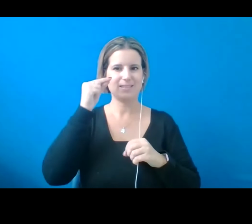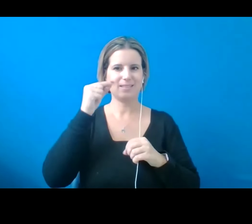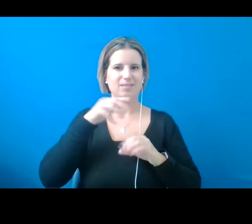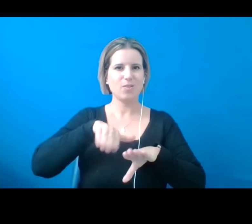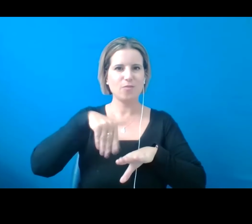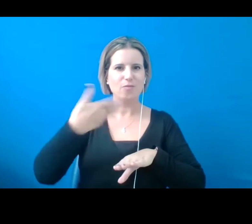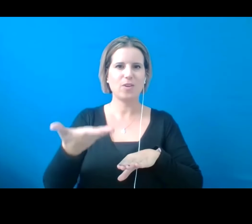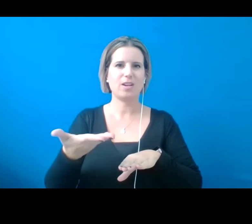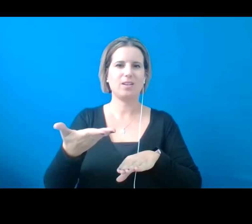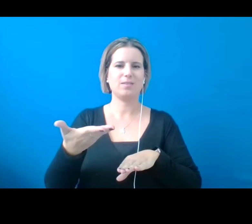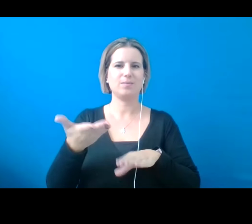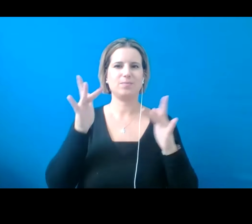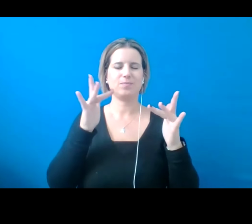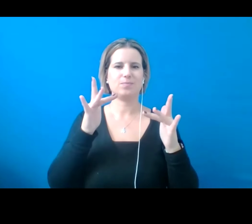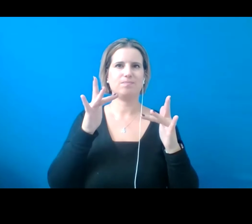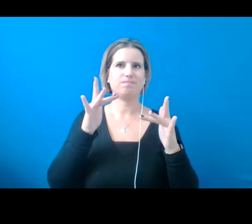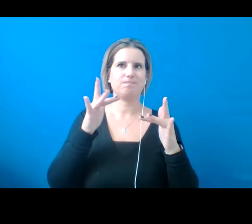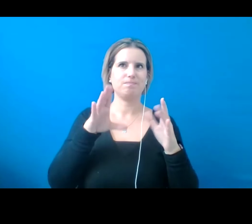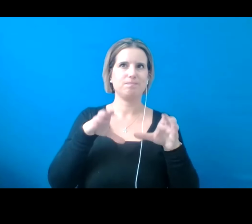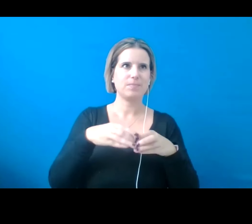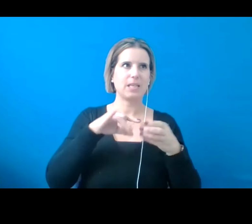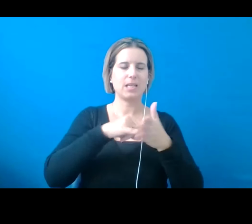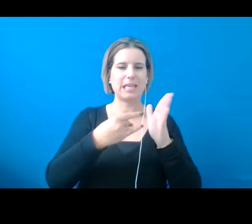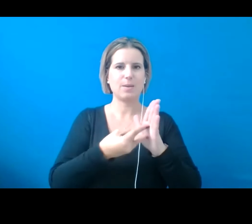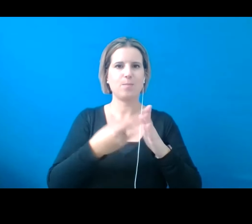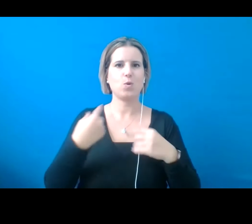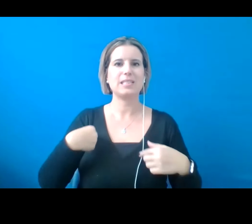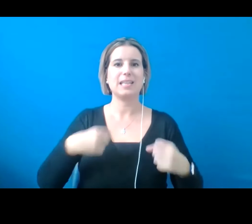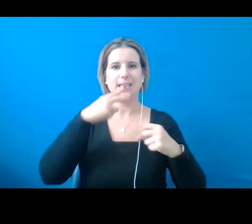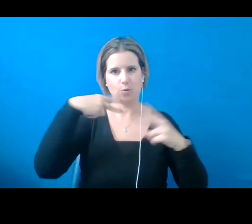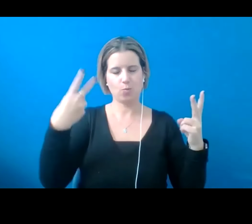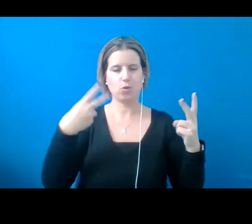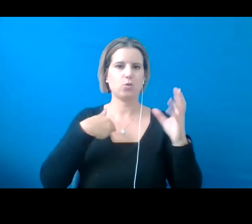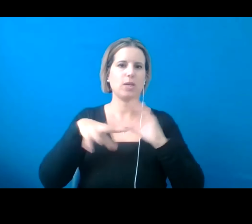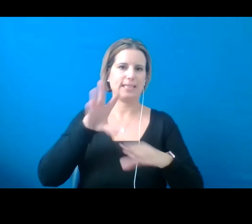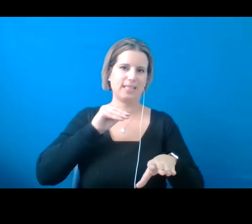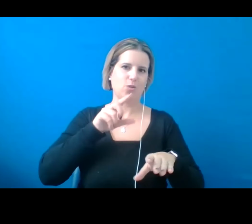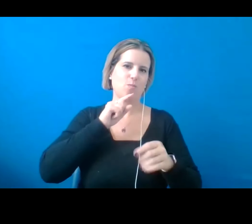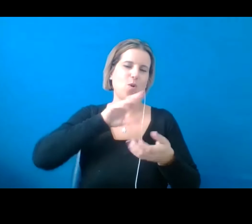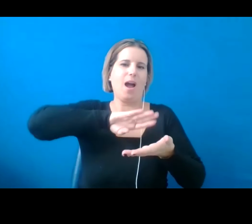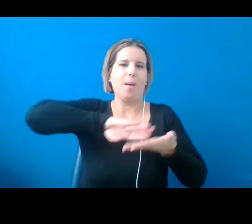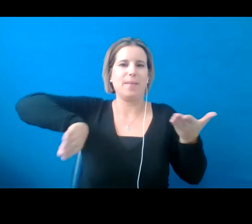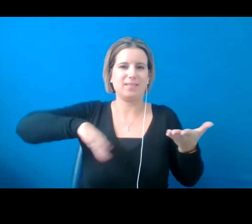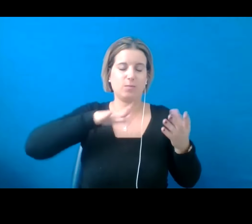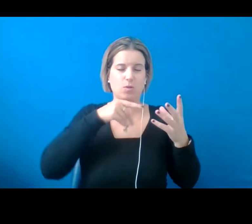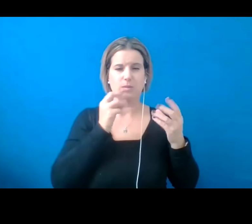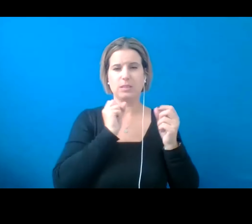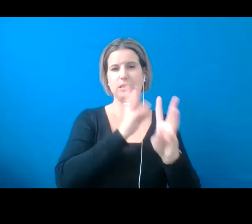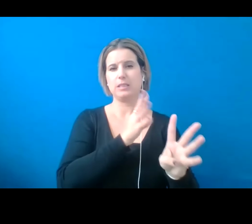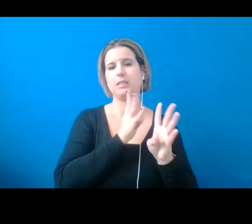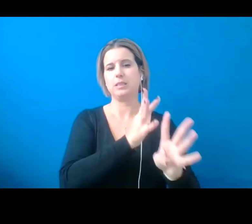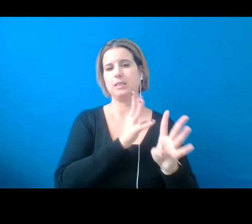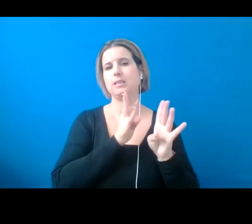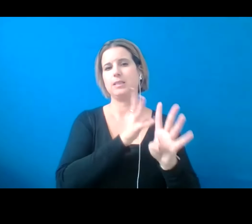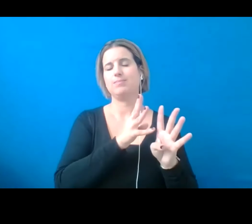dispositivos sanitarios públicos pues es entendible porque claro son muchas las demandas y los